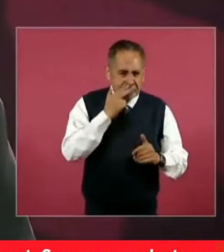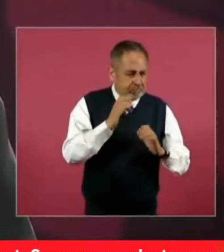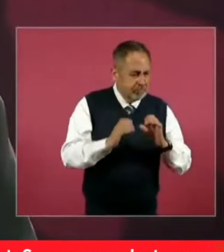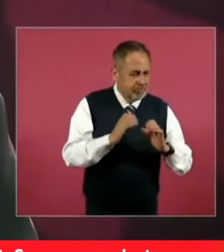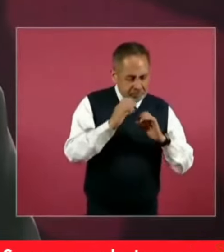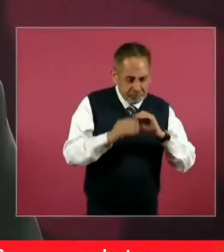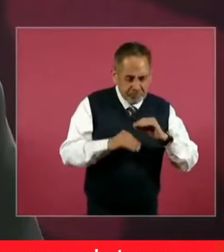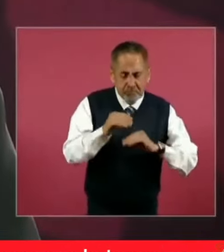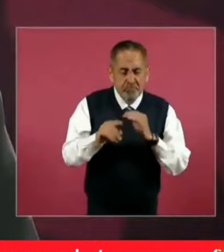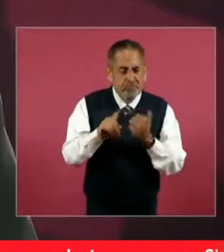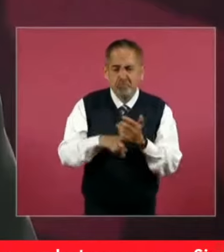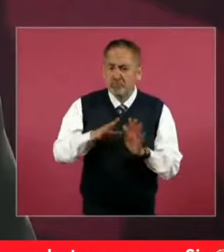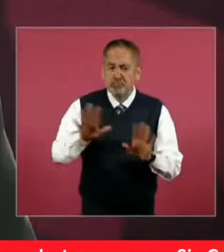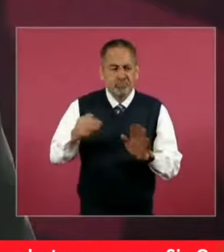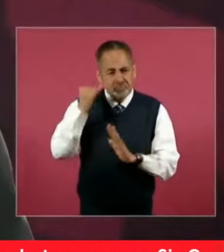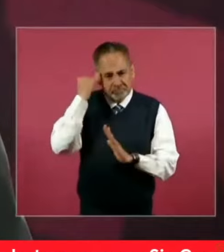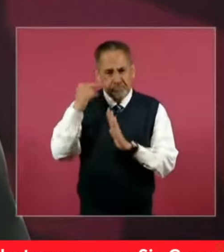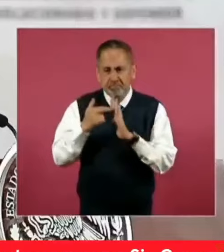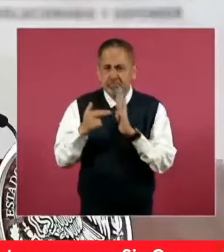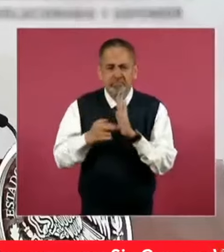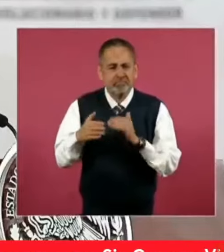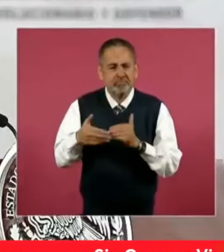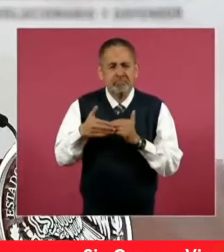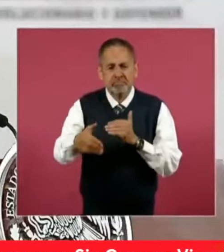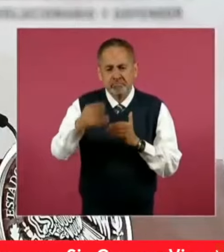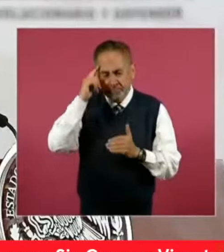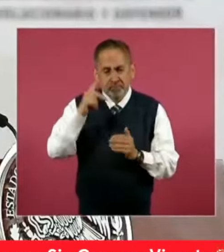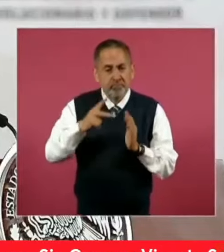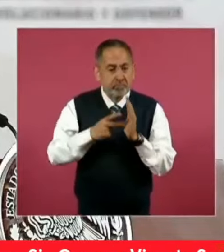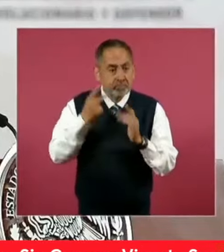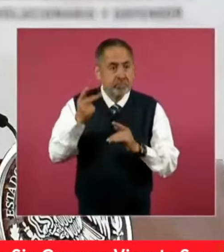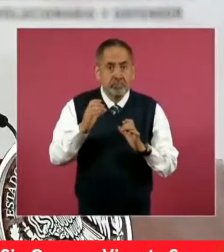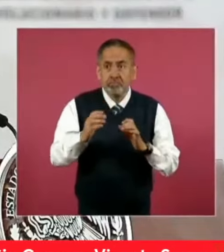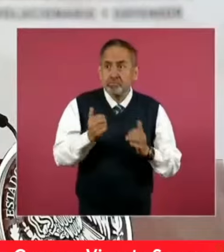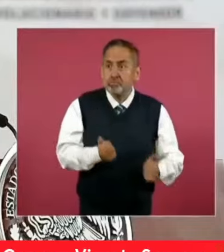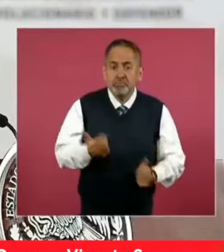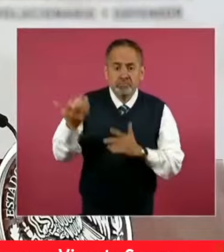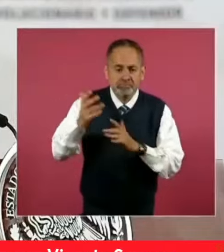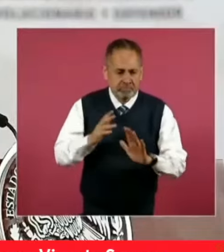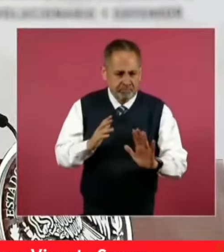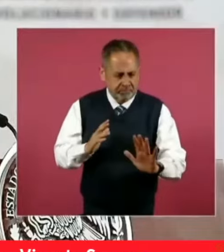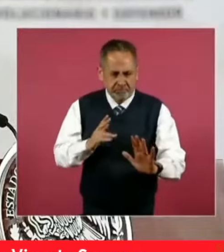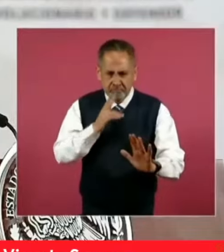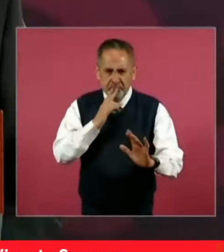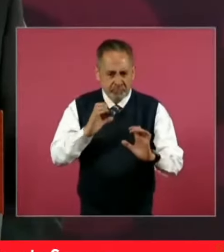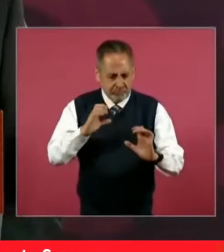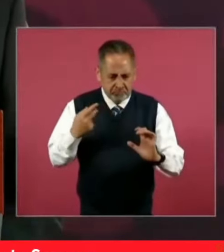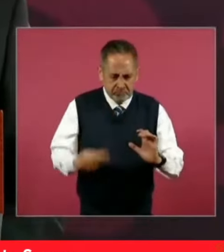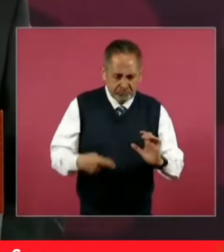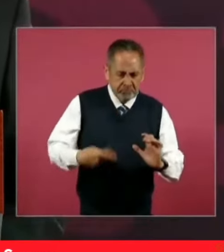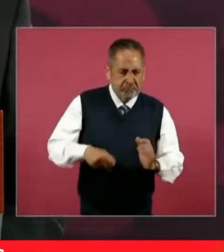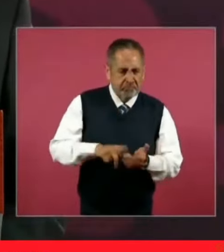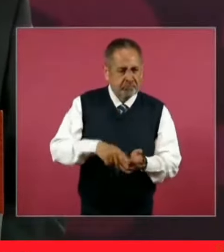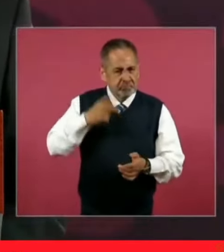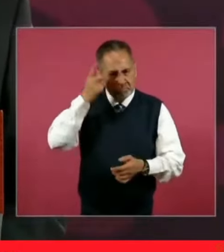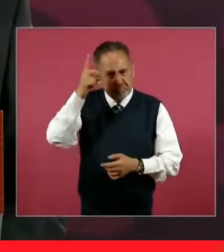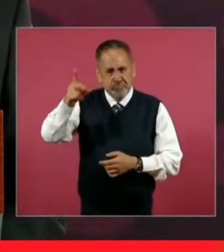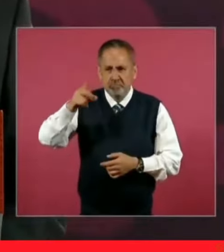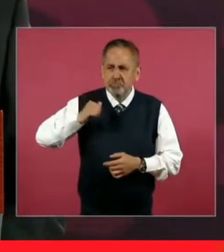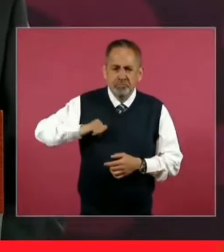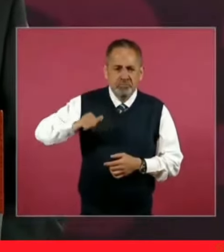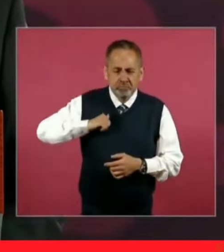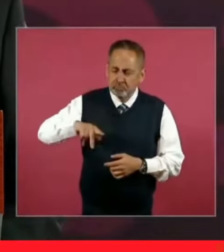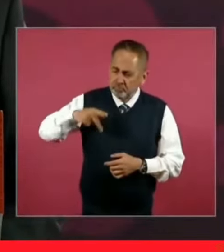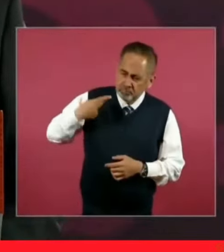doctrina jurídica especializada para prevenir y combatir el tráfico ilegal de nuestro patrimonio documental,